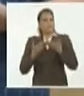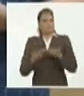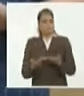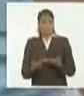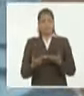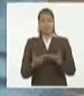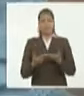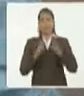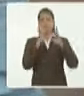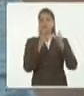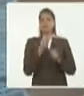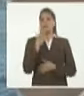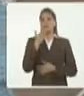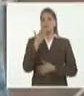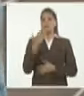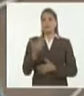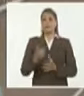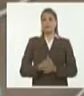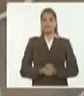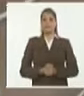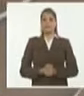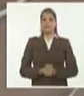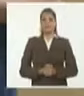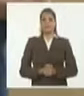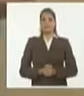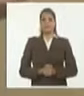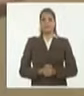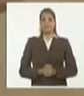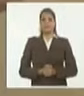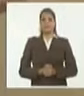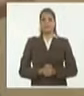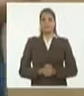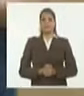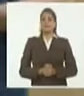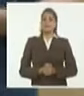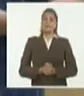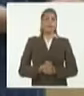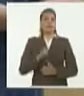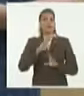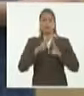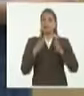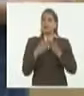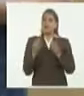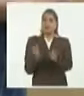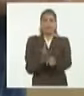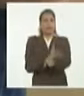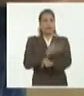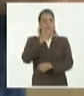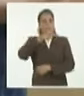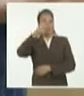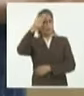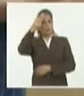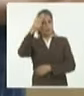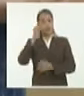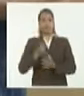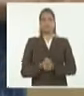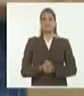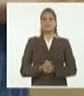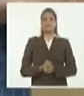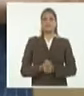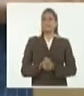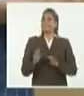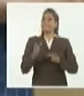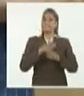salir resultados tan grandes como estos, que nos ennoblecen a la patria, son totalmente enaltecedoras de